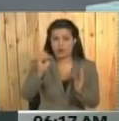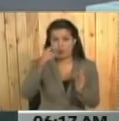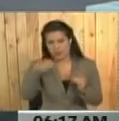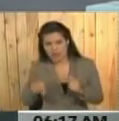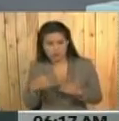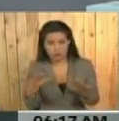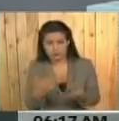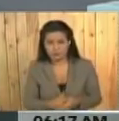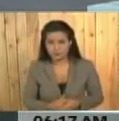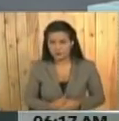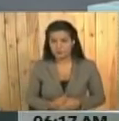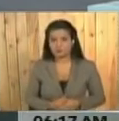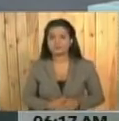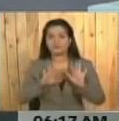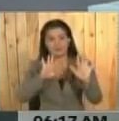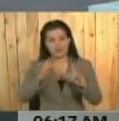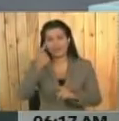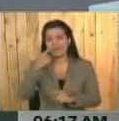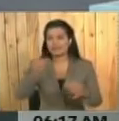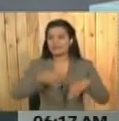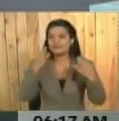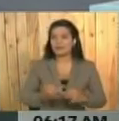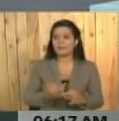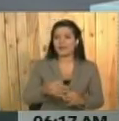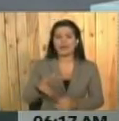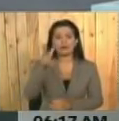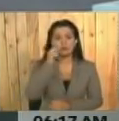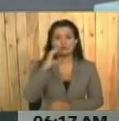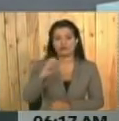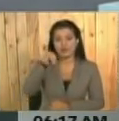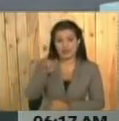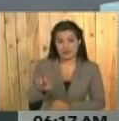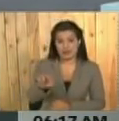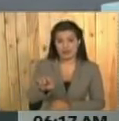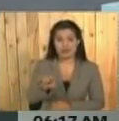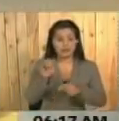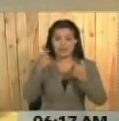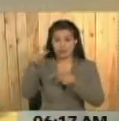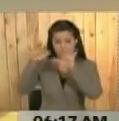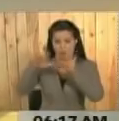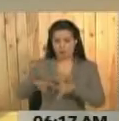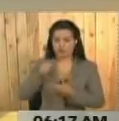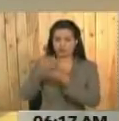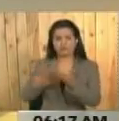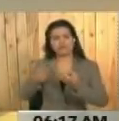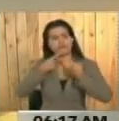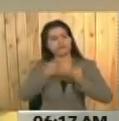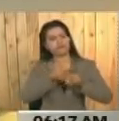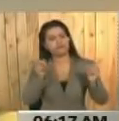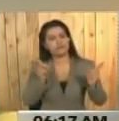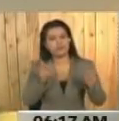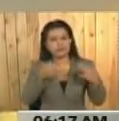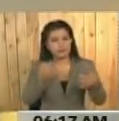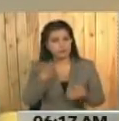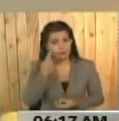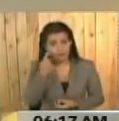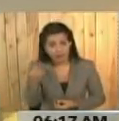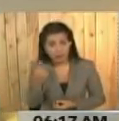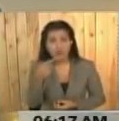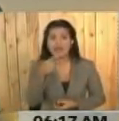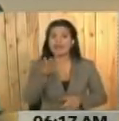que nosotros hemos escuchado cada vez que el CNS pronuncia saca un comunicado da una información es que eh